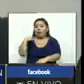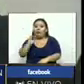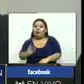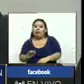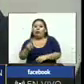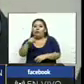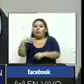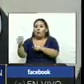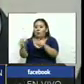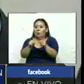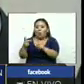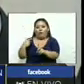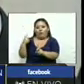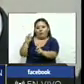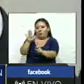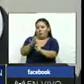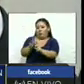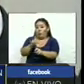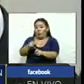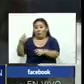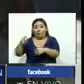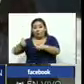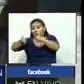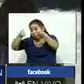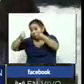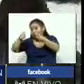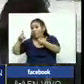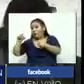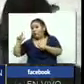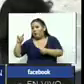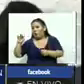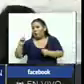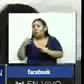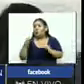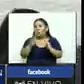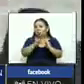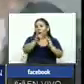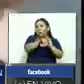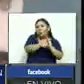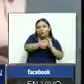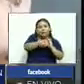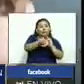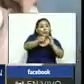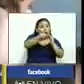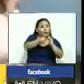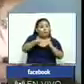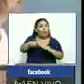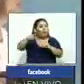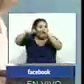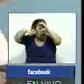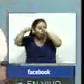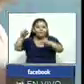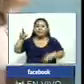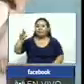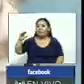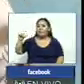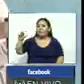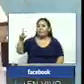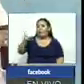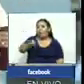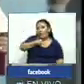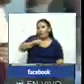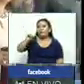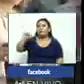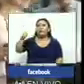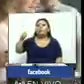años como una falta y no como agresión sexual. Eso le valió estar bajo arresto domiciliar. Con imágenes de Ricardo Tobar, Inmar Batres,